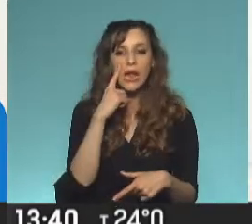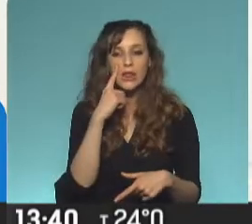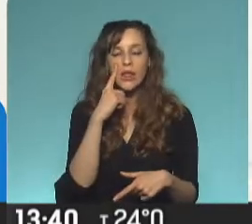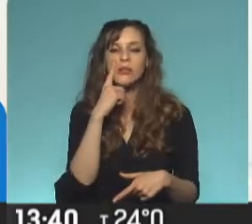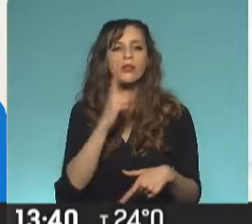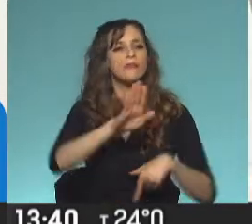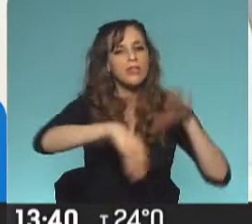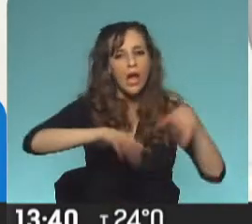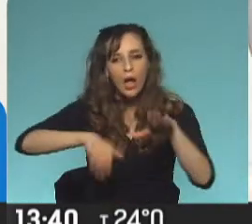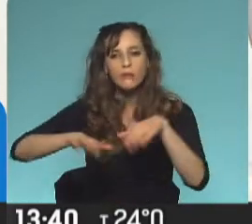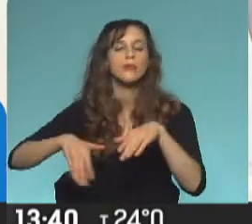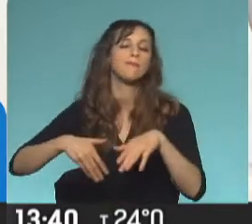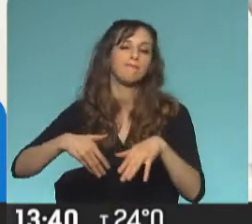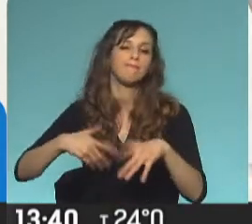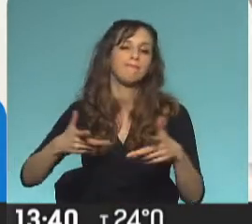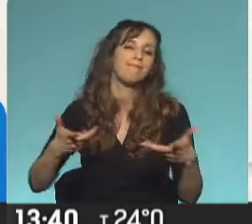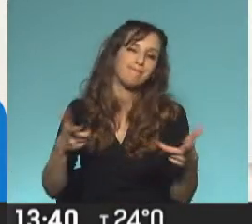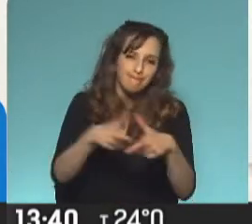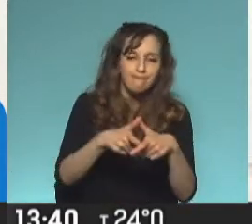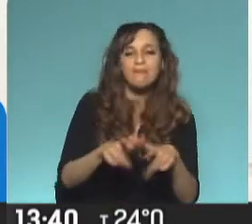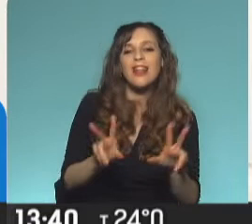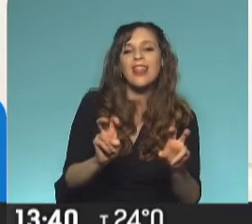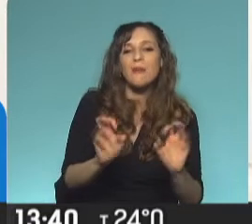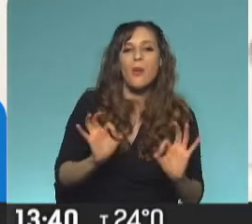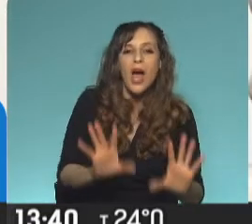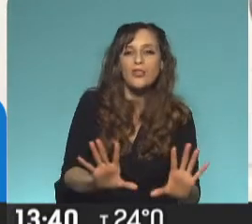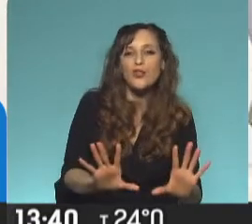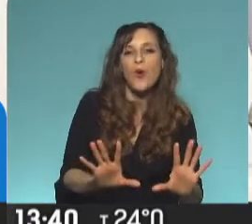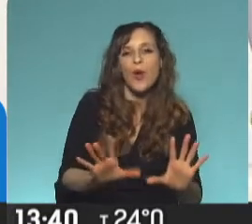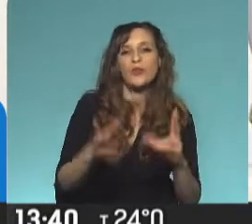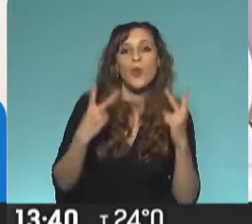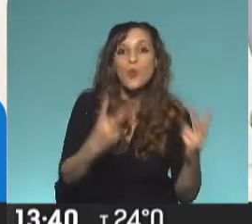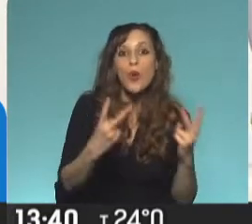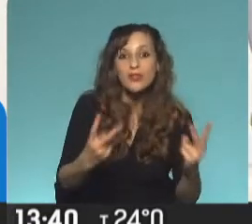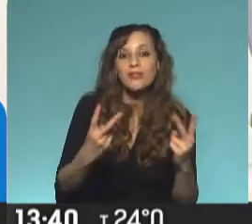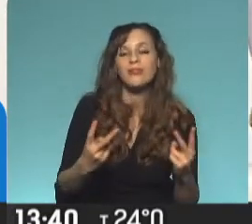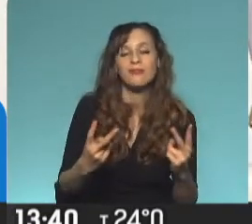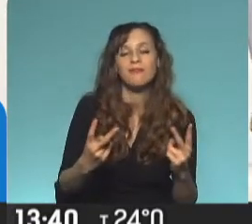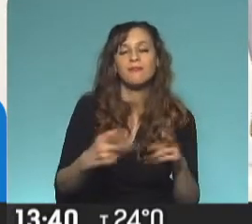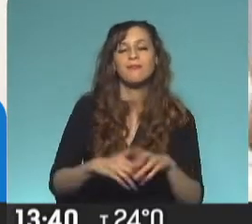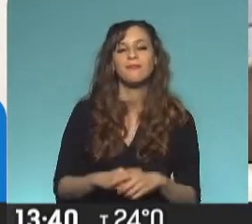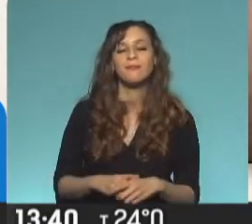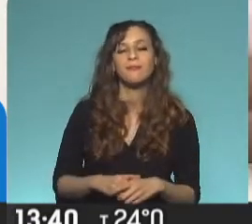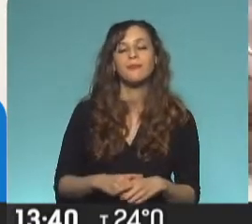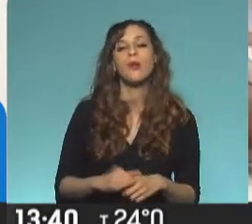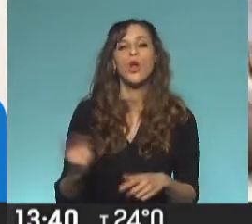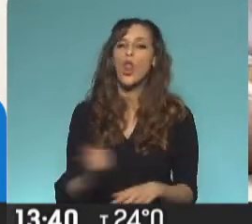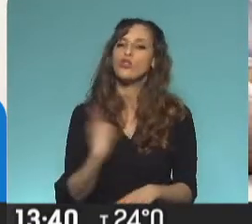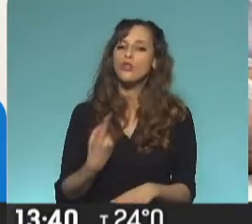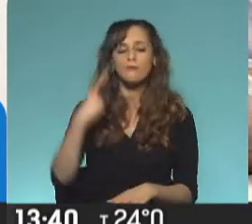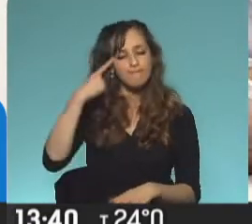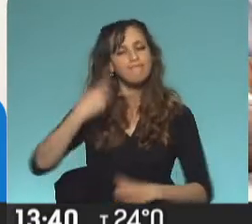a las vacaciones a los atractivos turísticos de la provincia y nos propusimos hacer